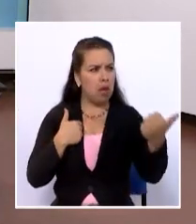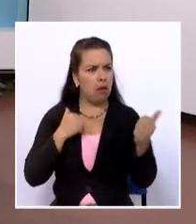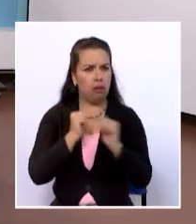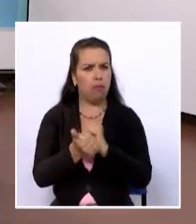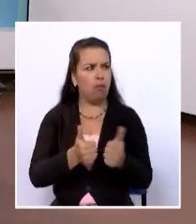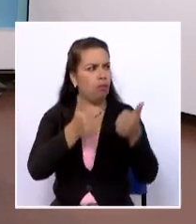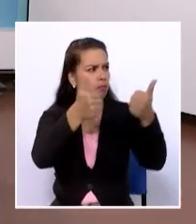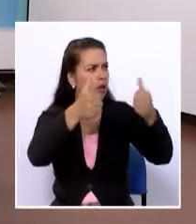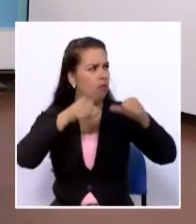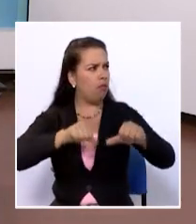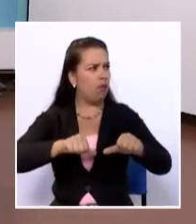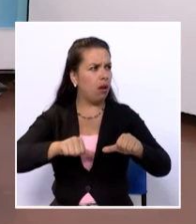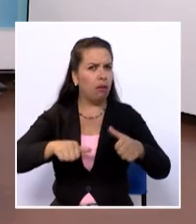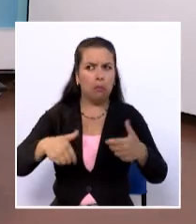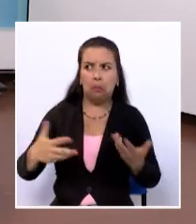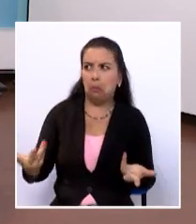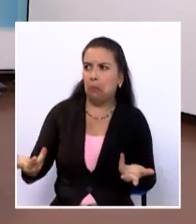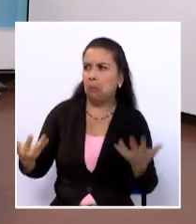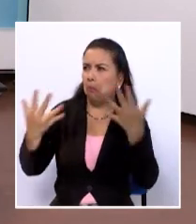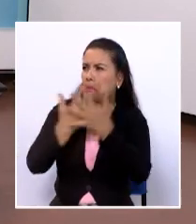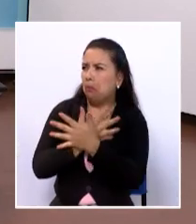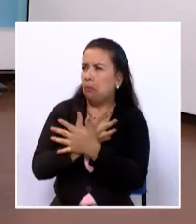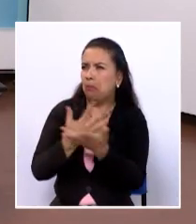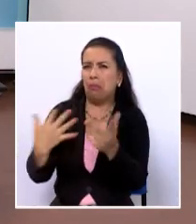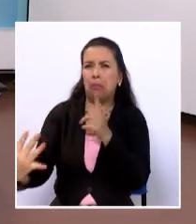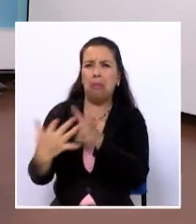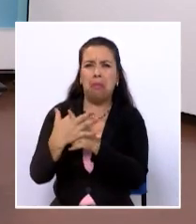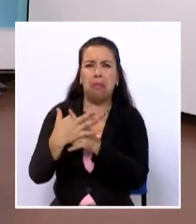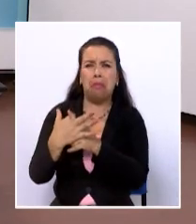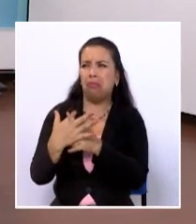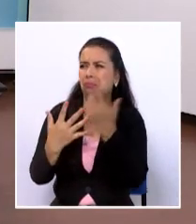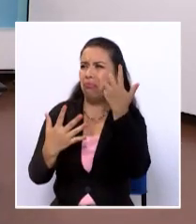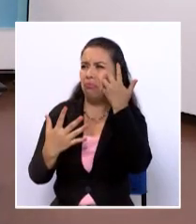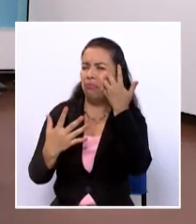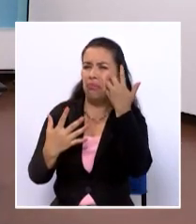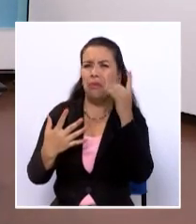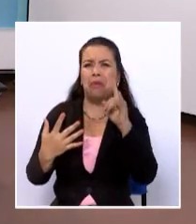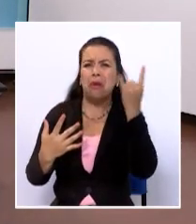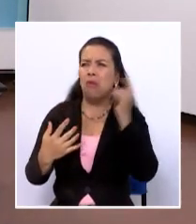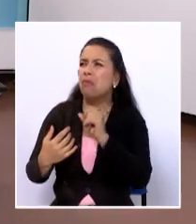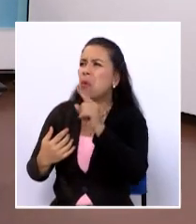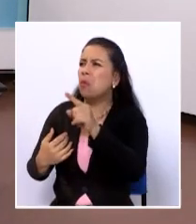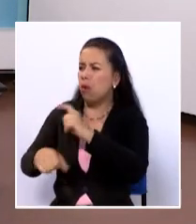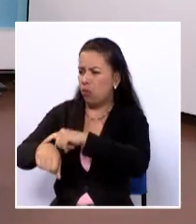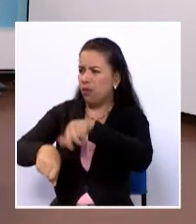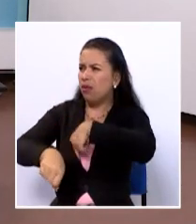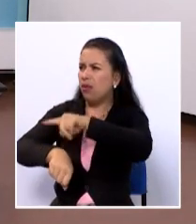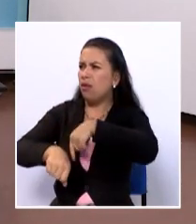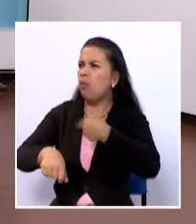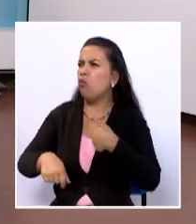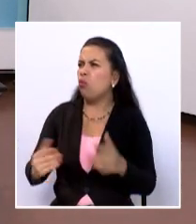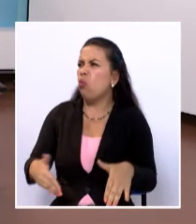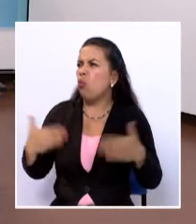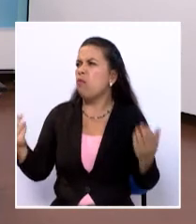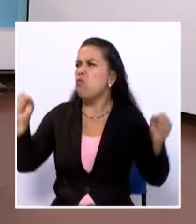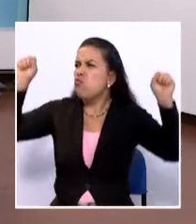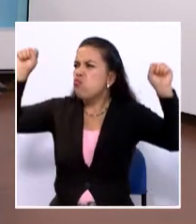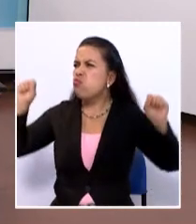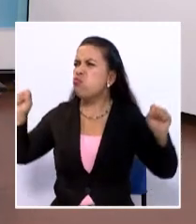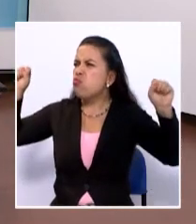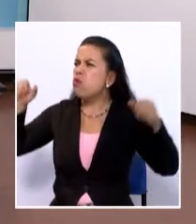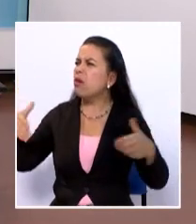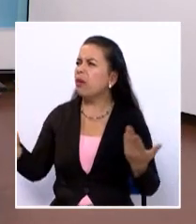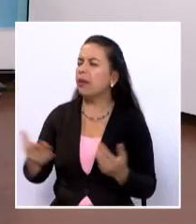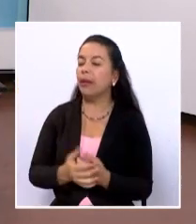explicable un poco a las personas si es que lo que tenemos que valorar es cuánto deporte están haciendo como lo están haciendo bueno